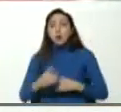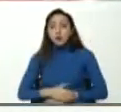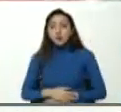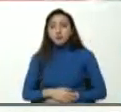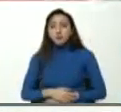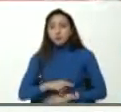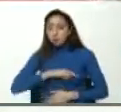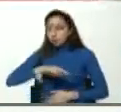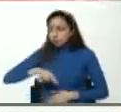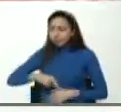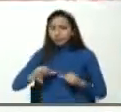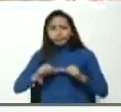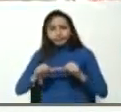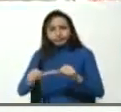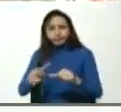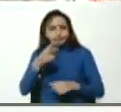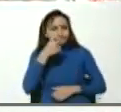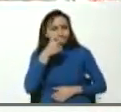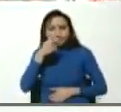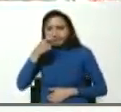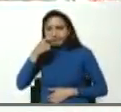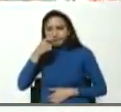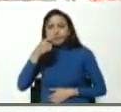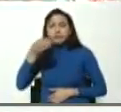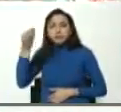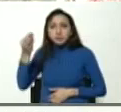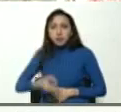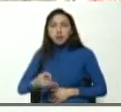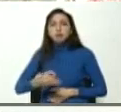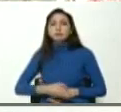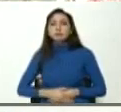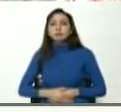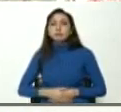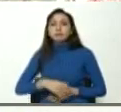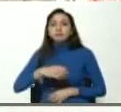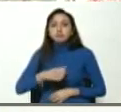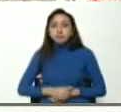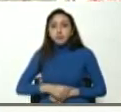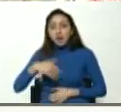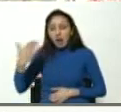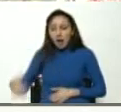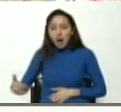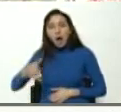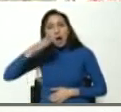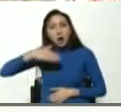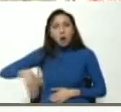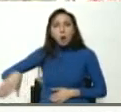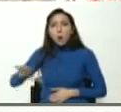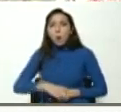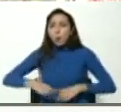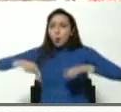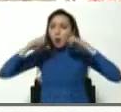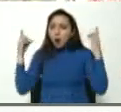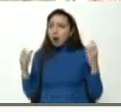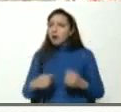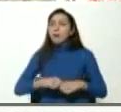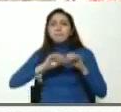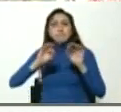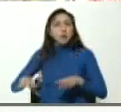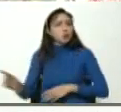nos mantendremos vigilantes y al lado del pueblo de la guaira que no los vamos a abandonar